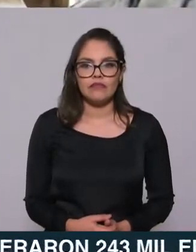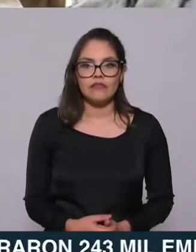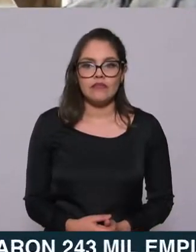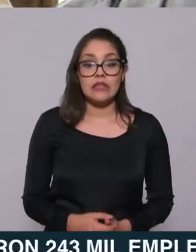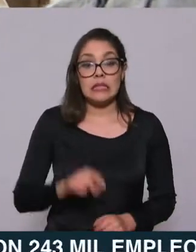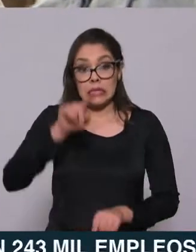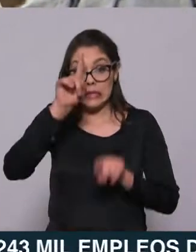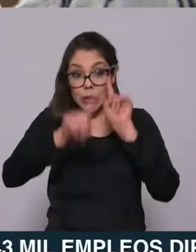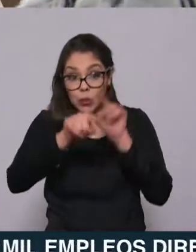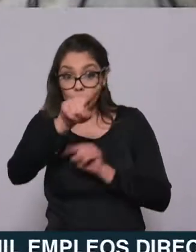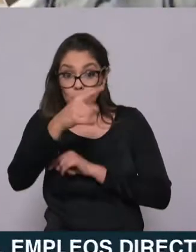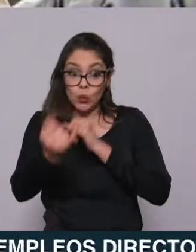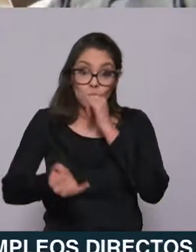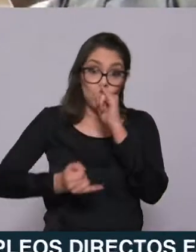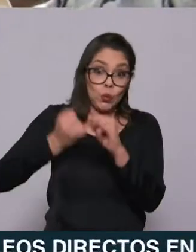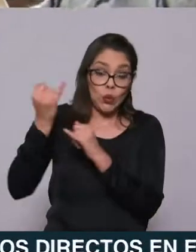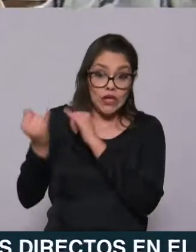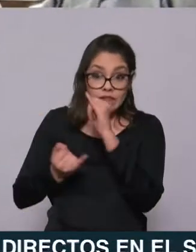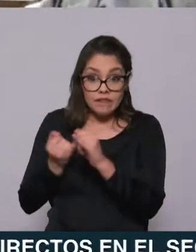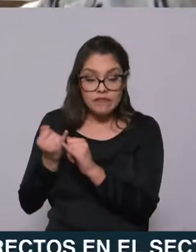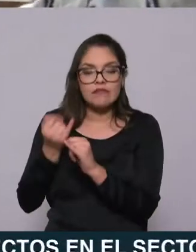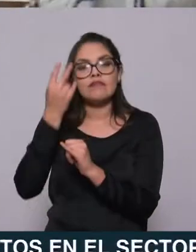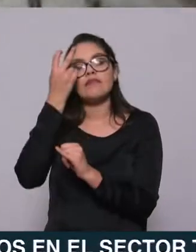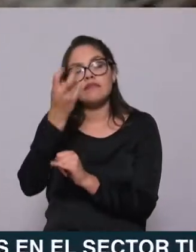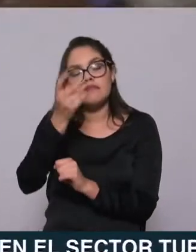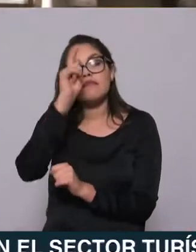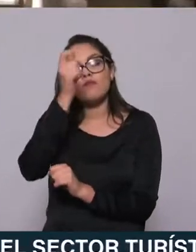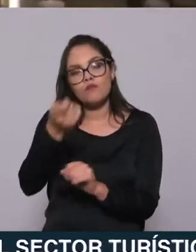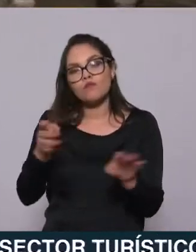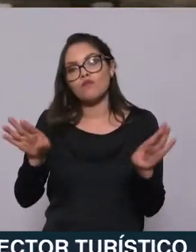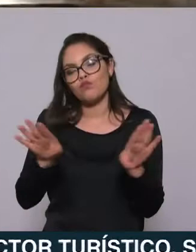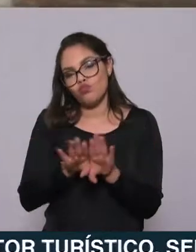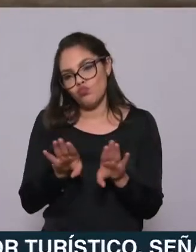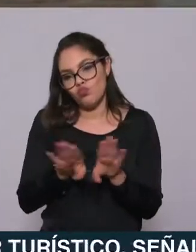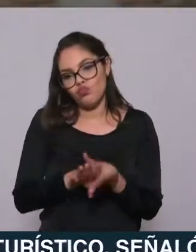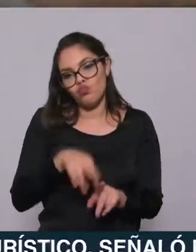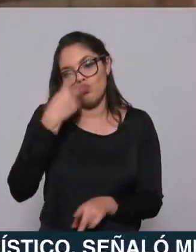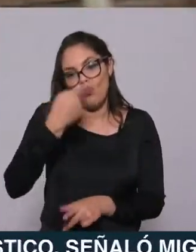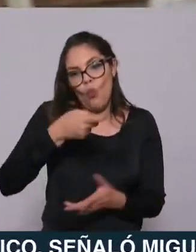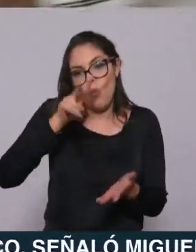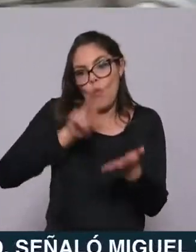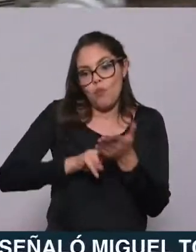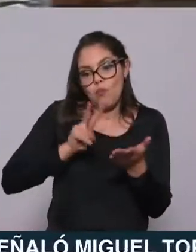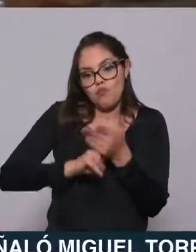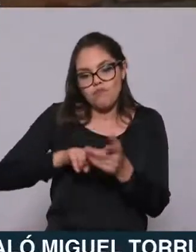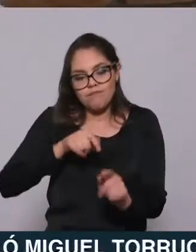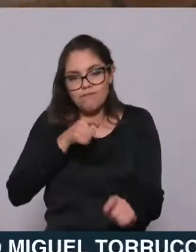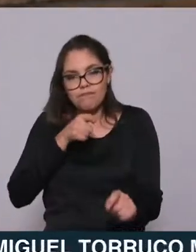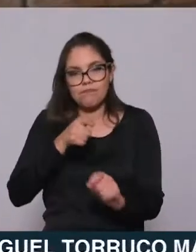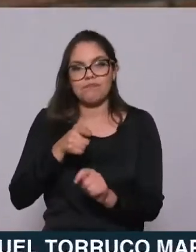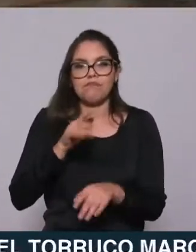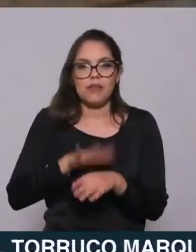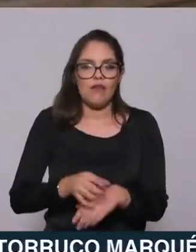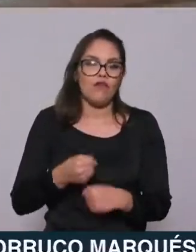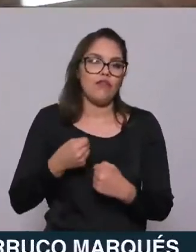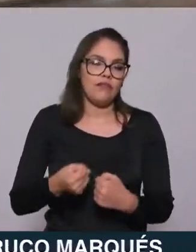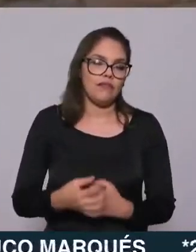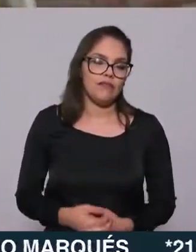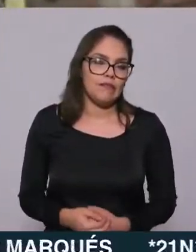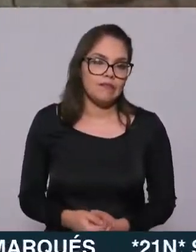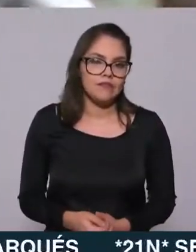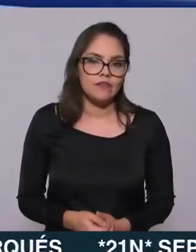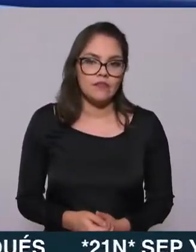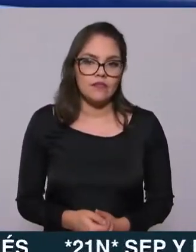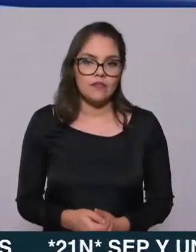Dependiendo las jugadas, es el valor del efecto que le vas a dar. Ok, entonces